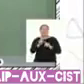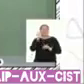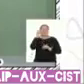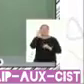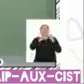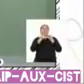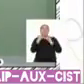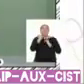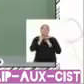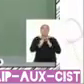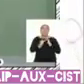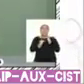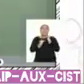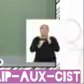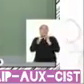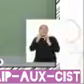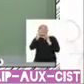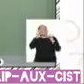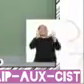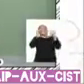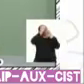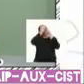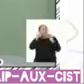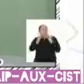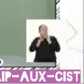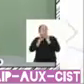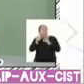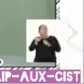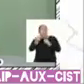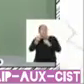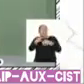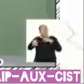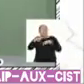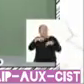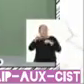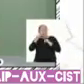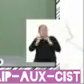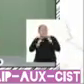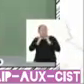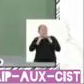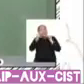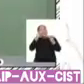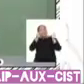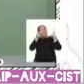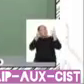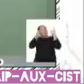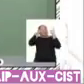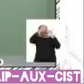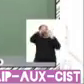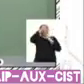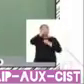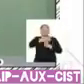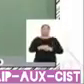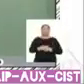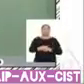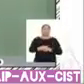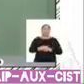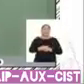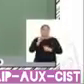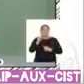los pasos que tienes que seguir ahora en el presente para que puedas cumplir esas metas que son a largo plazo.